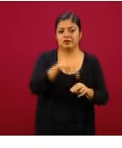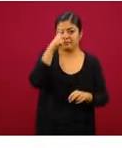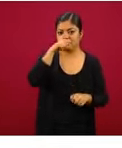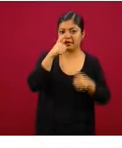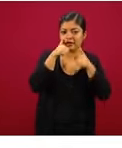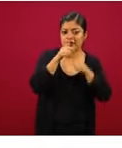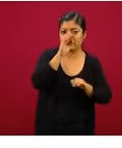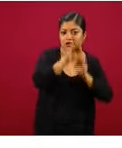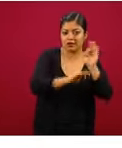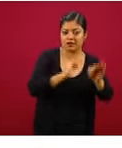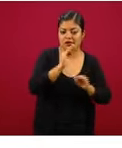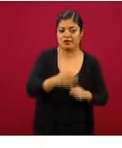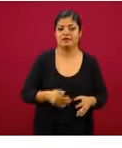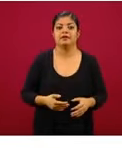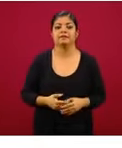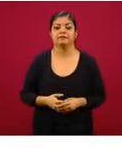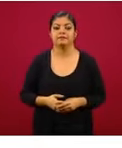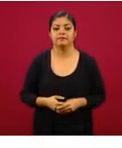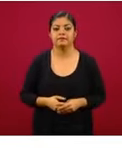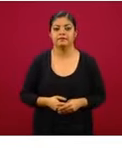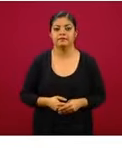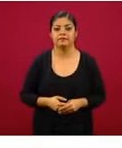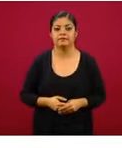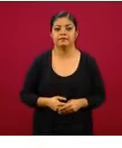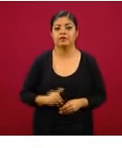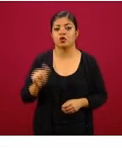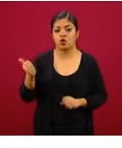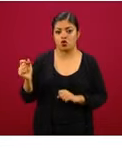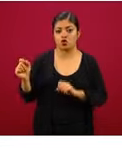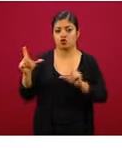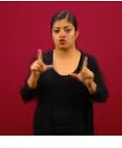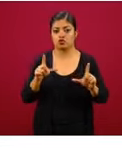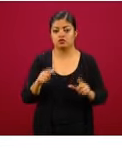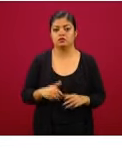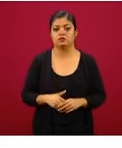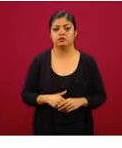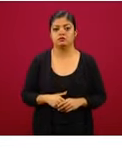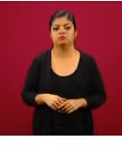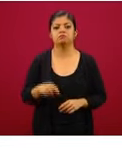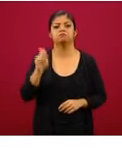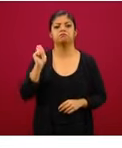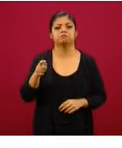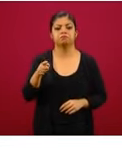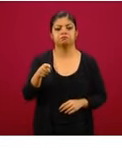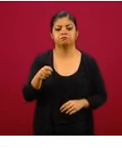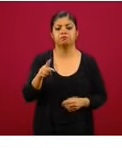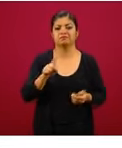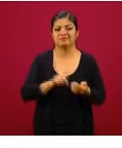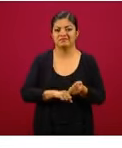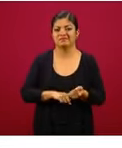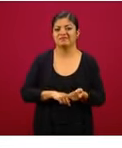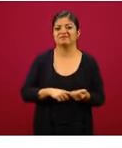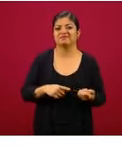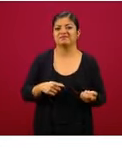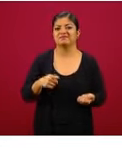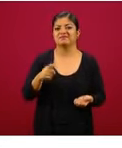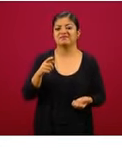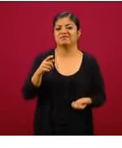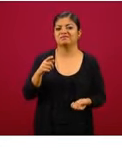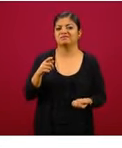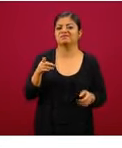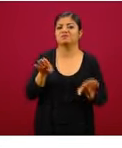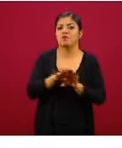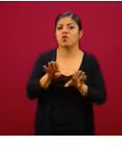disposición. Si vemos la siguiente diapositiva, son los datos que nos hablan de cómo se ha